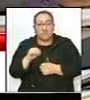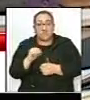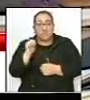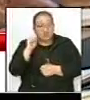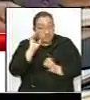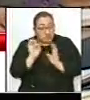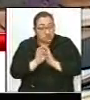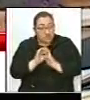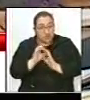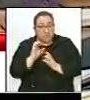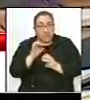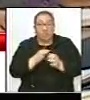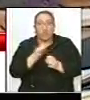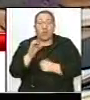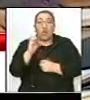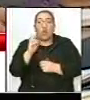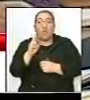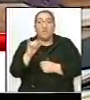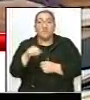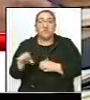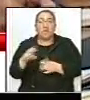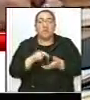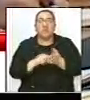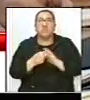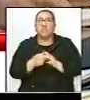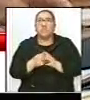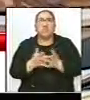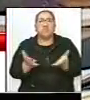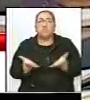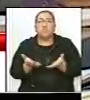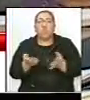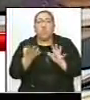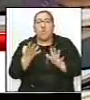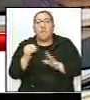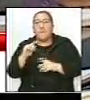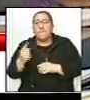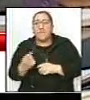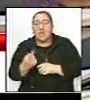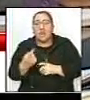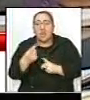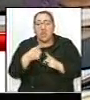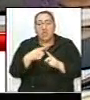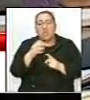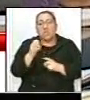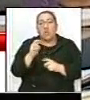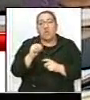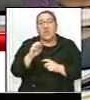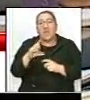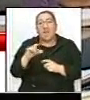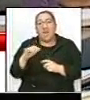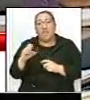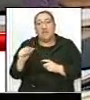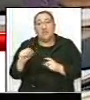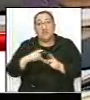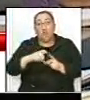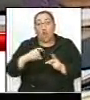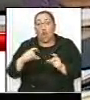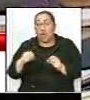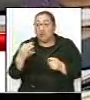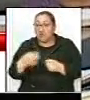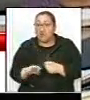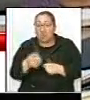la provincia de la Convención produce un promedio de 9.000 toneladas de coca tradicional